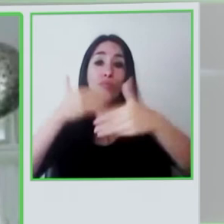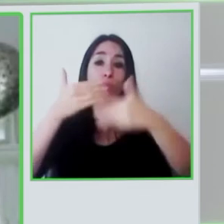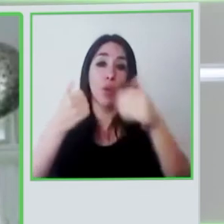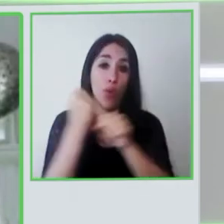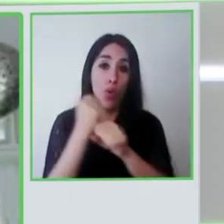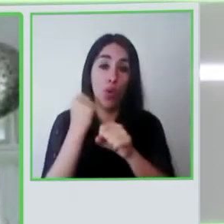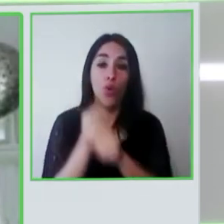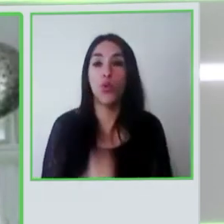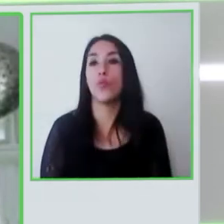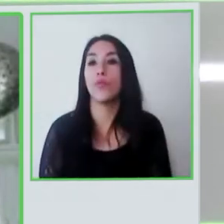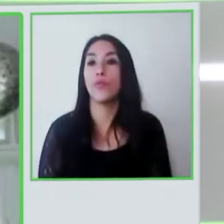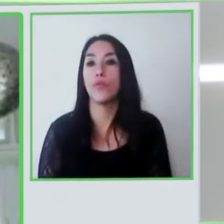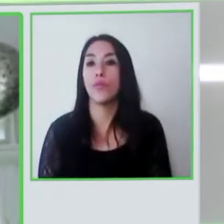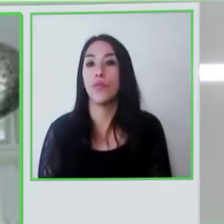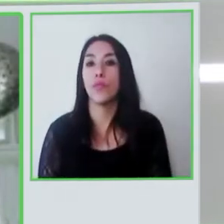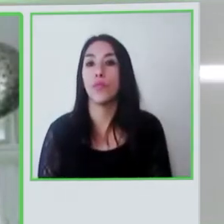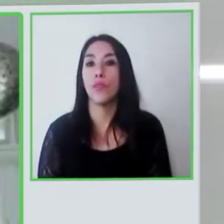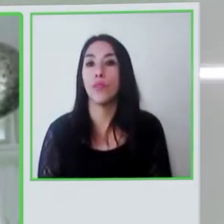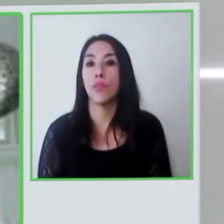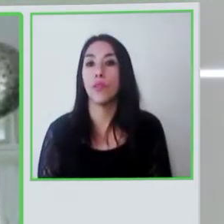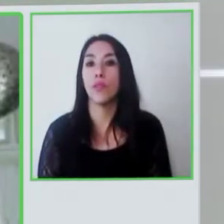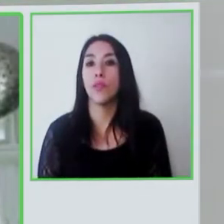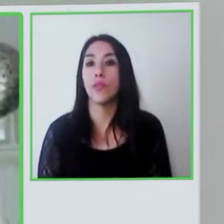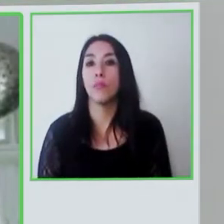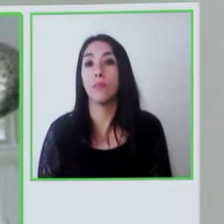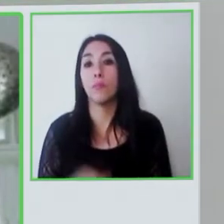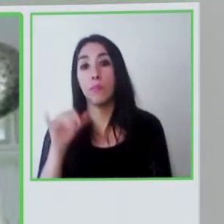pistas también podrían ser notar